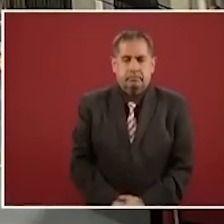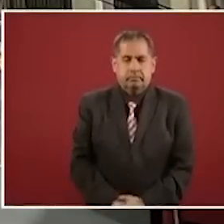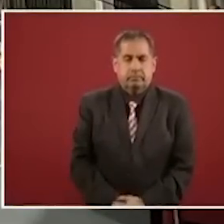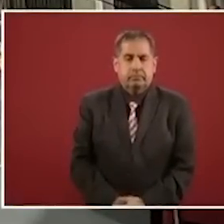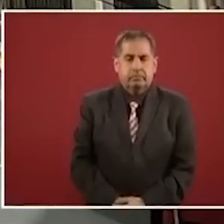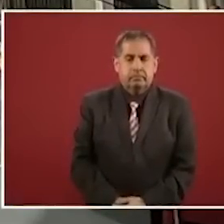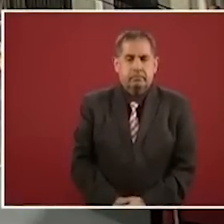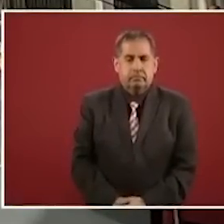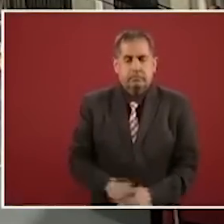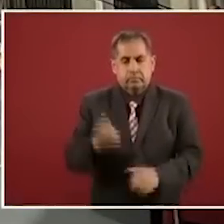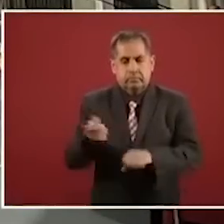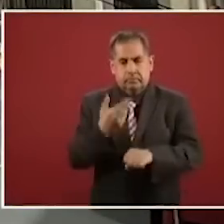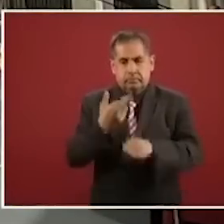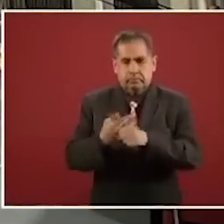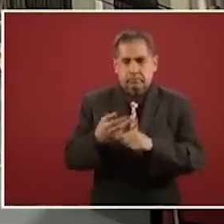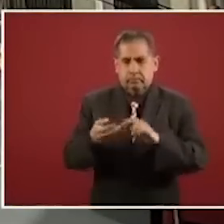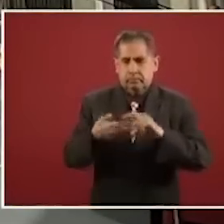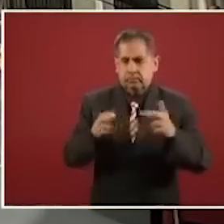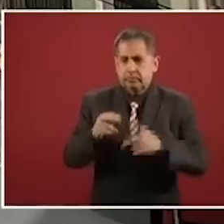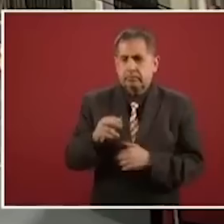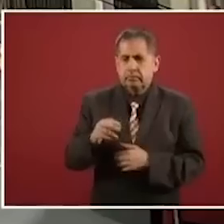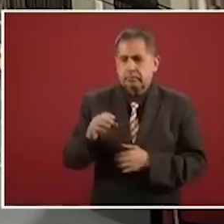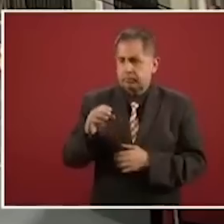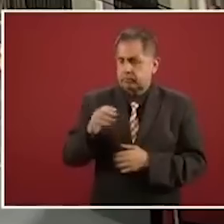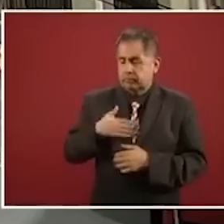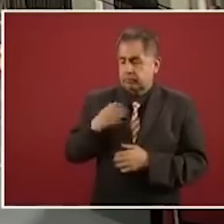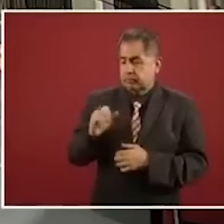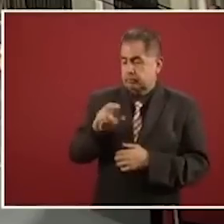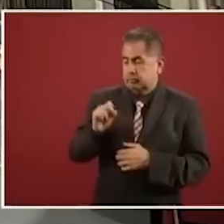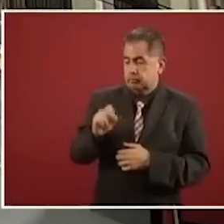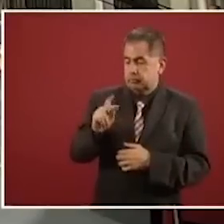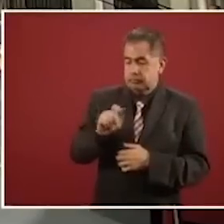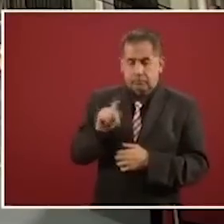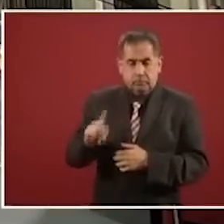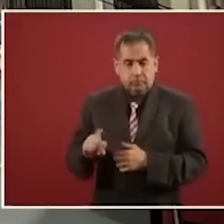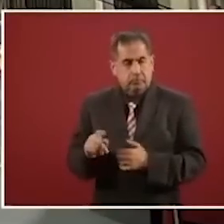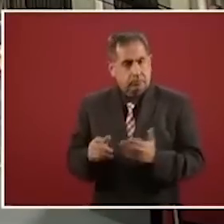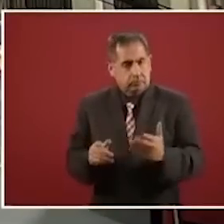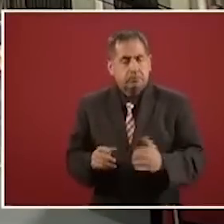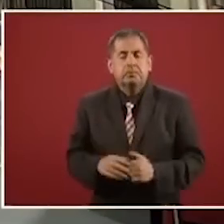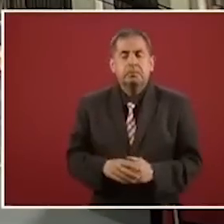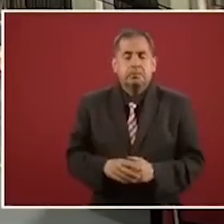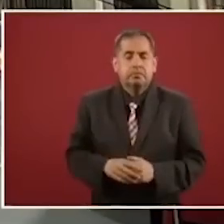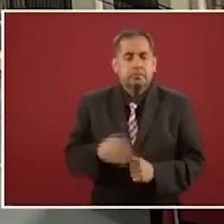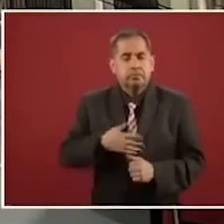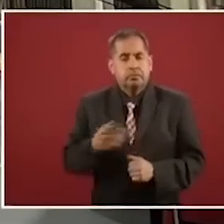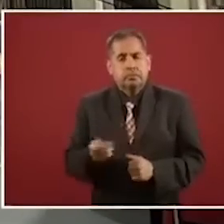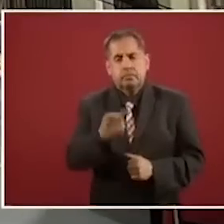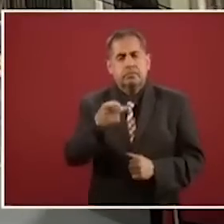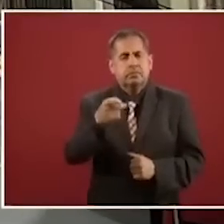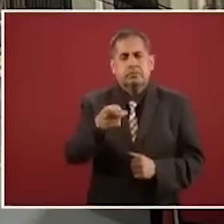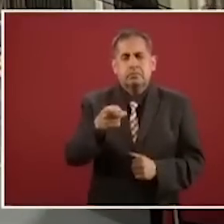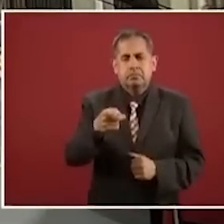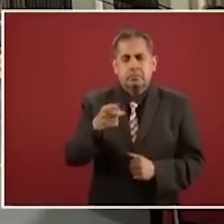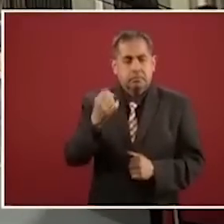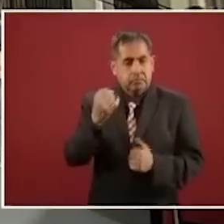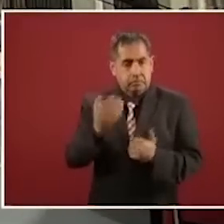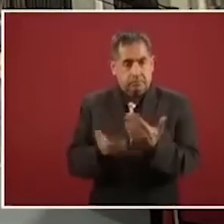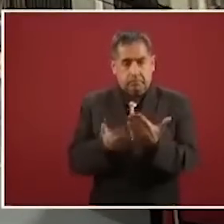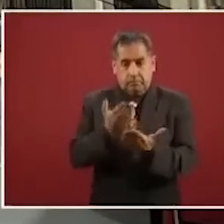Bueno, secretario de Relaciones Exteriores, Carlos Pozos, reportero de Petróleo y Energía. Mi pregunta es esta: ¿esta